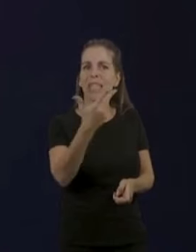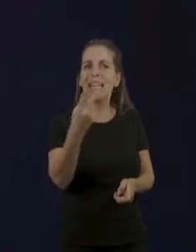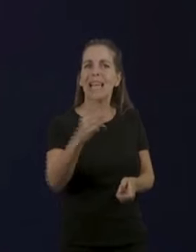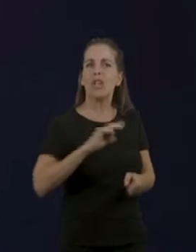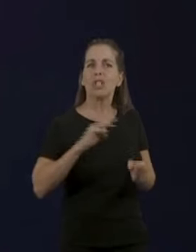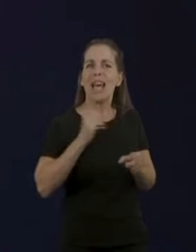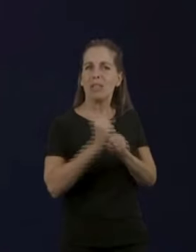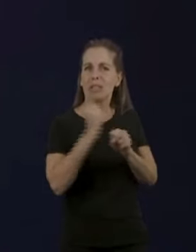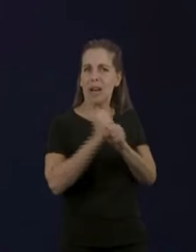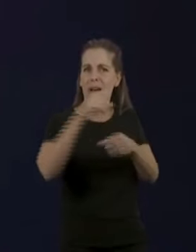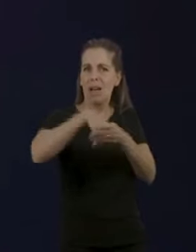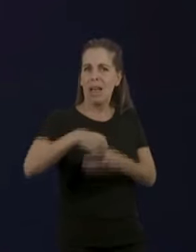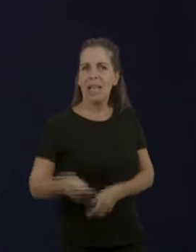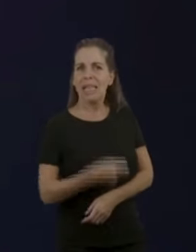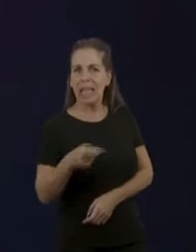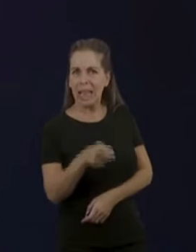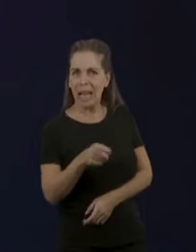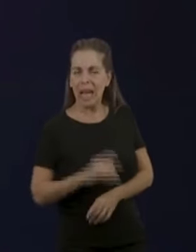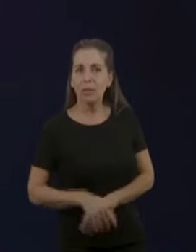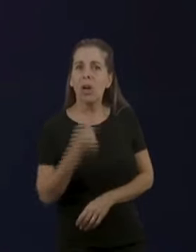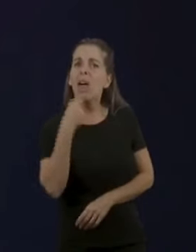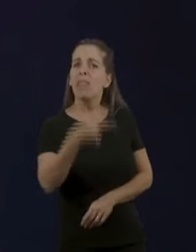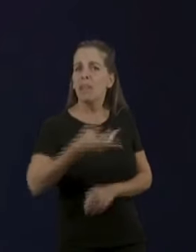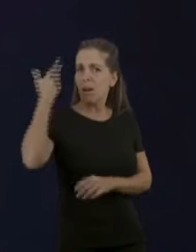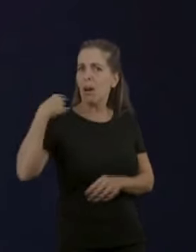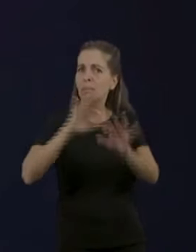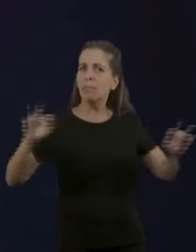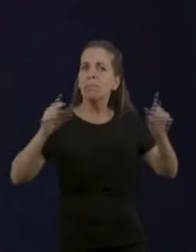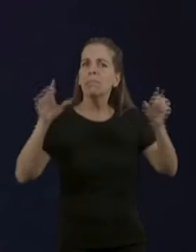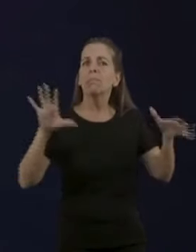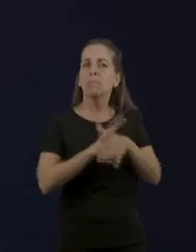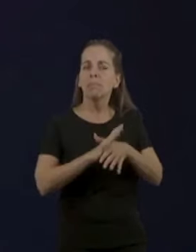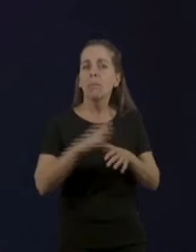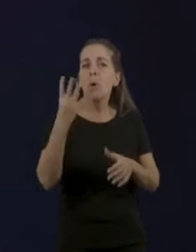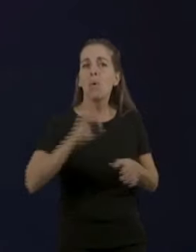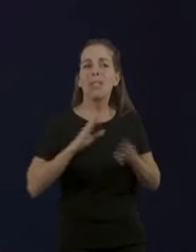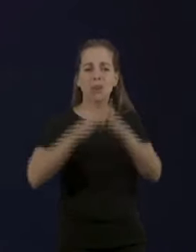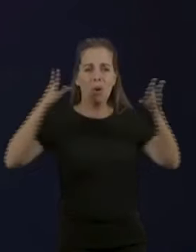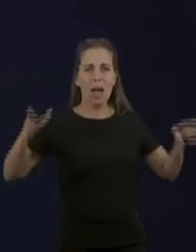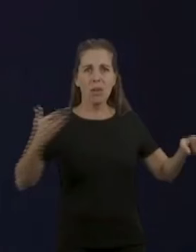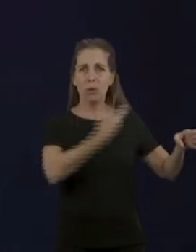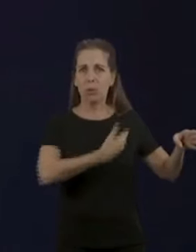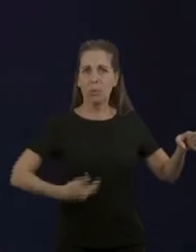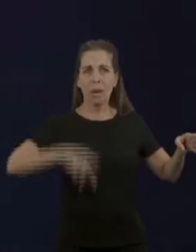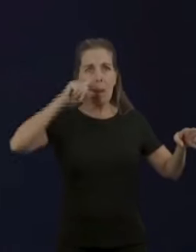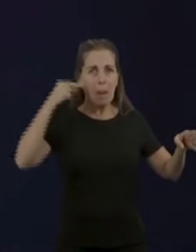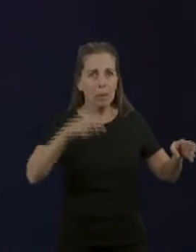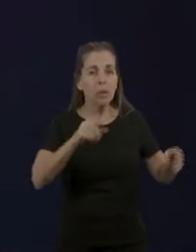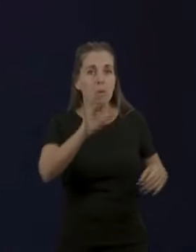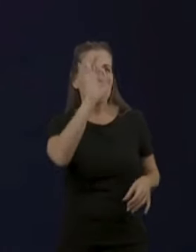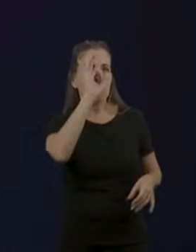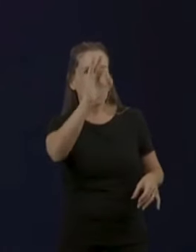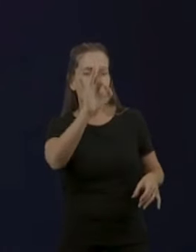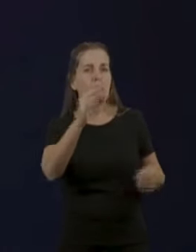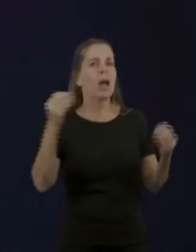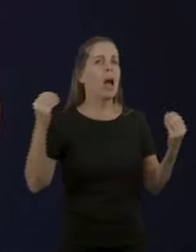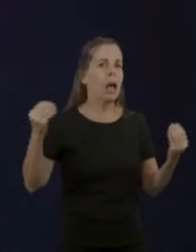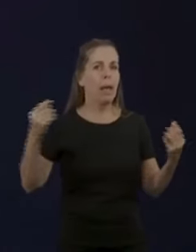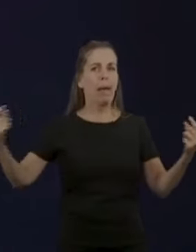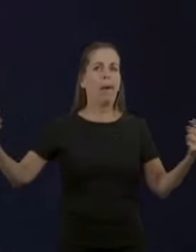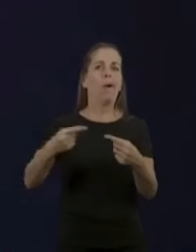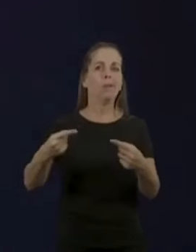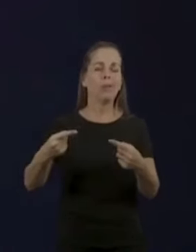de gremialista quien citó textual Durante los 4 años de Alberto Fernández jamás hubo un proyecto en contra